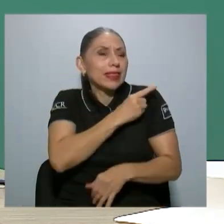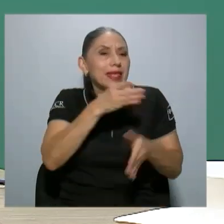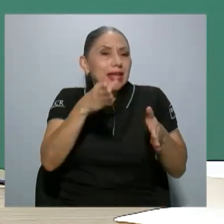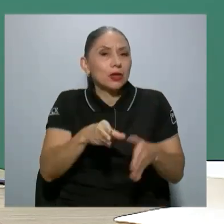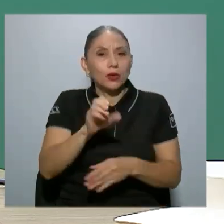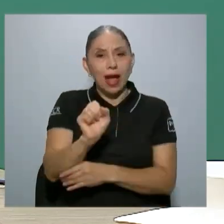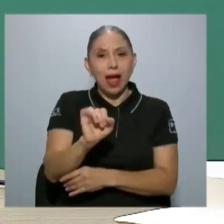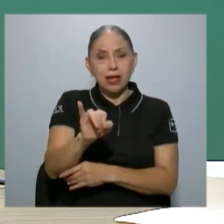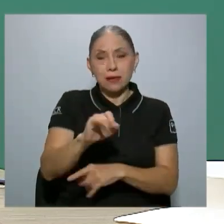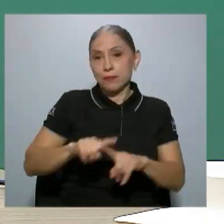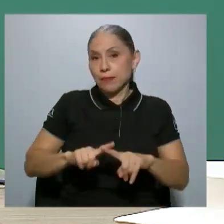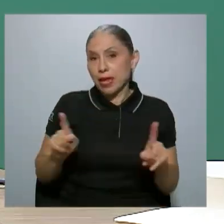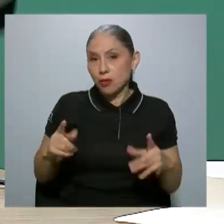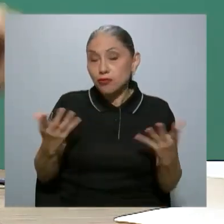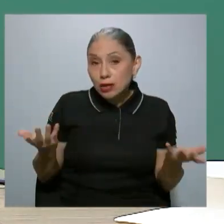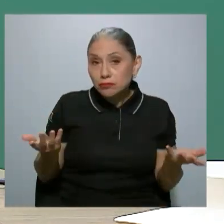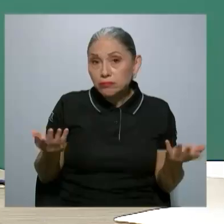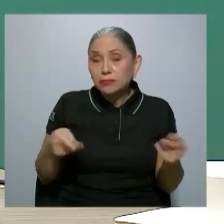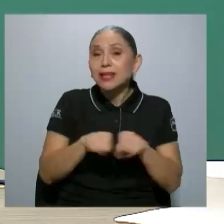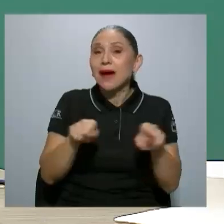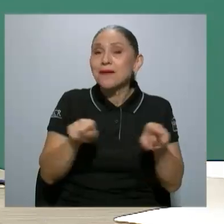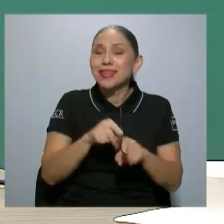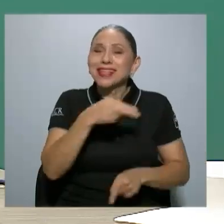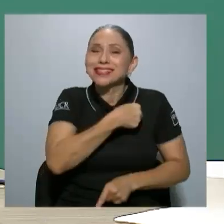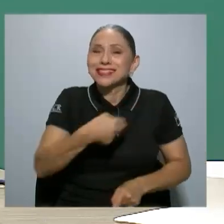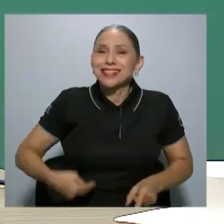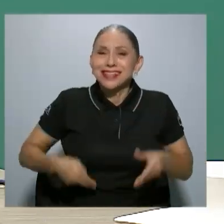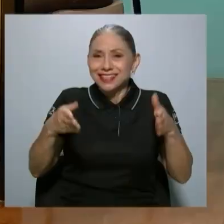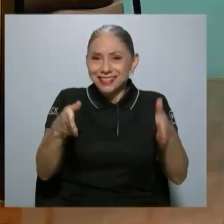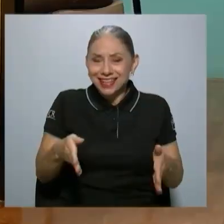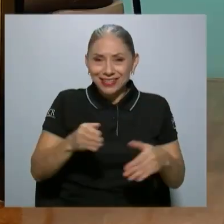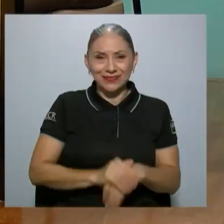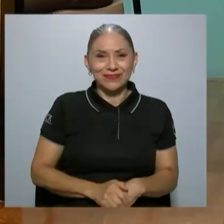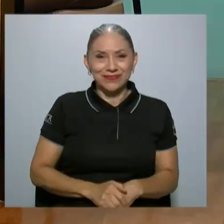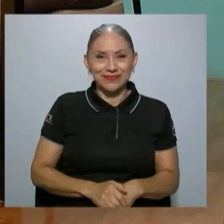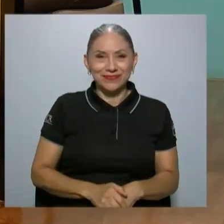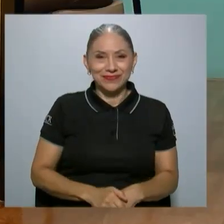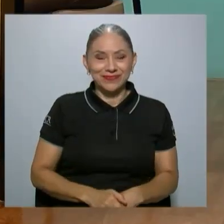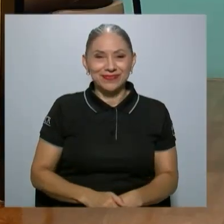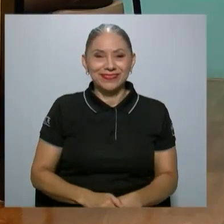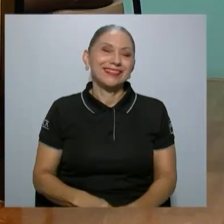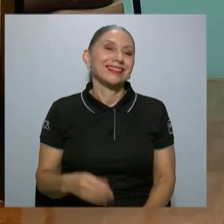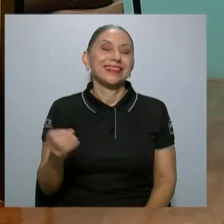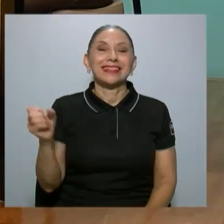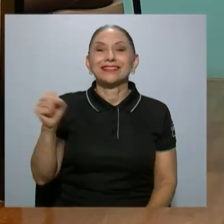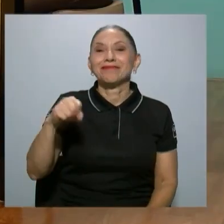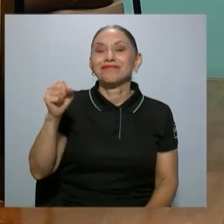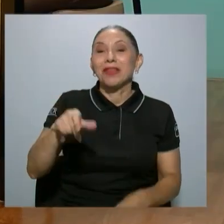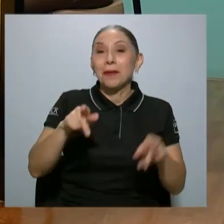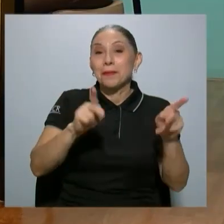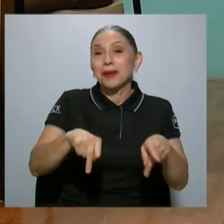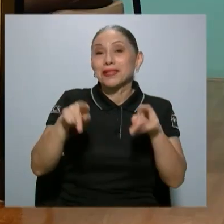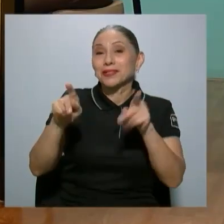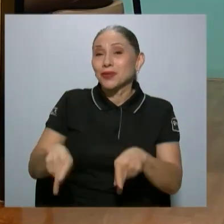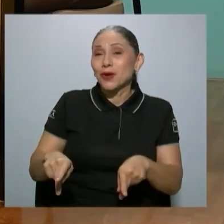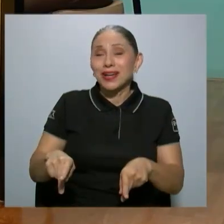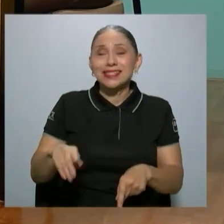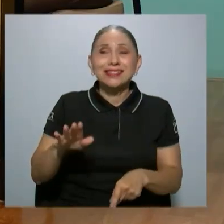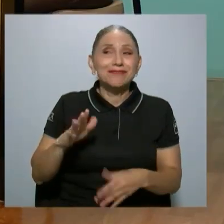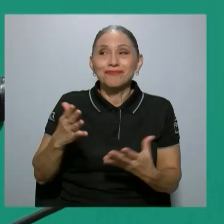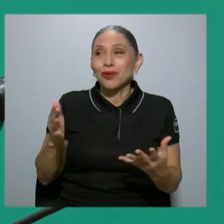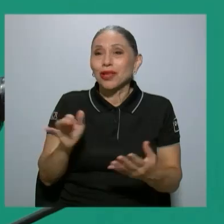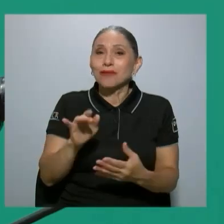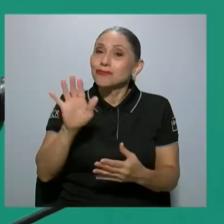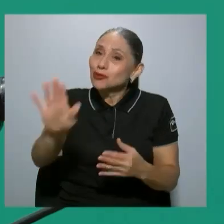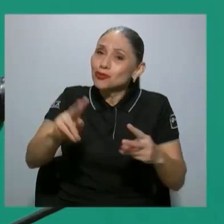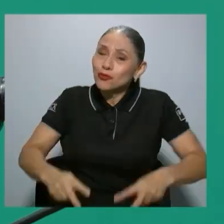bueno. Sí. También es herediano, pues, es historia. De las personas que prácticamente dio su vida profesional